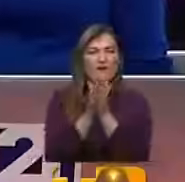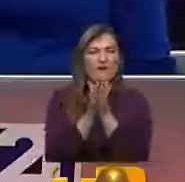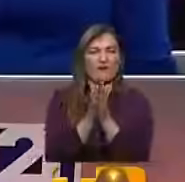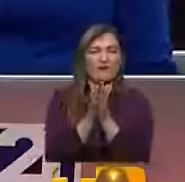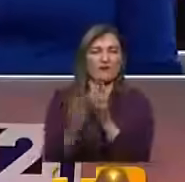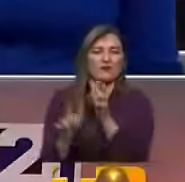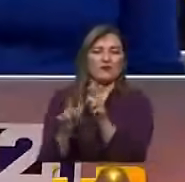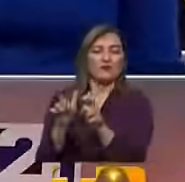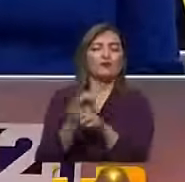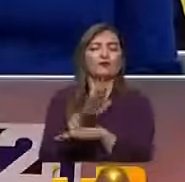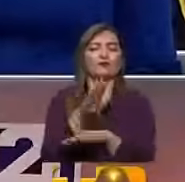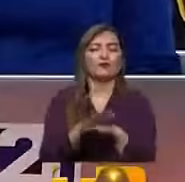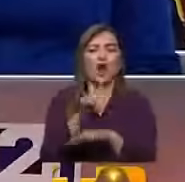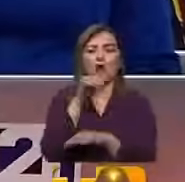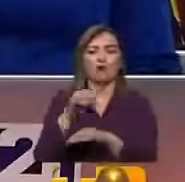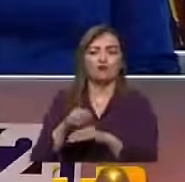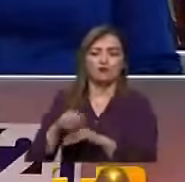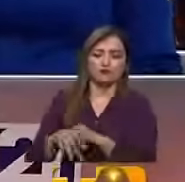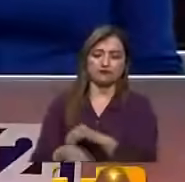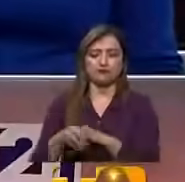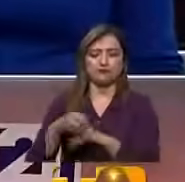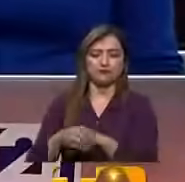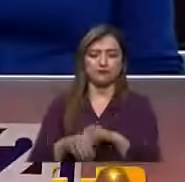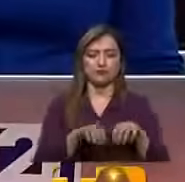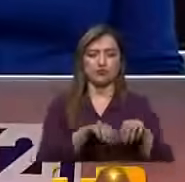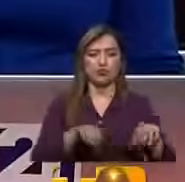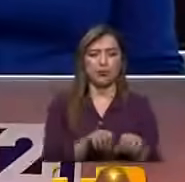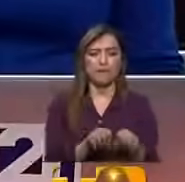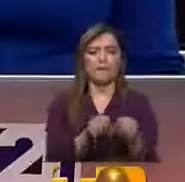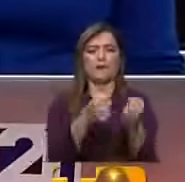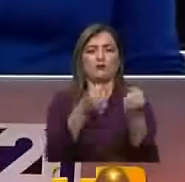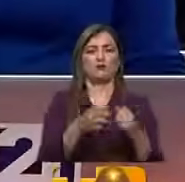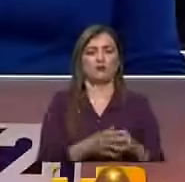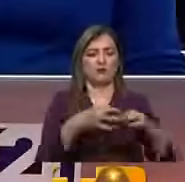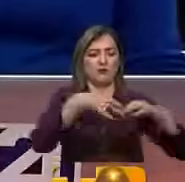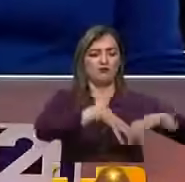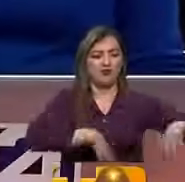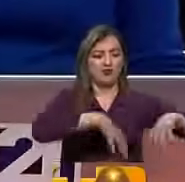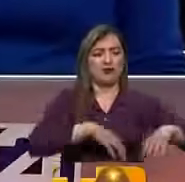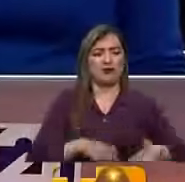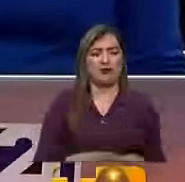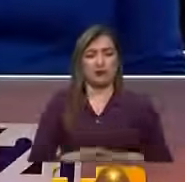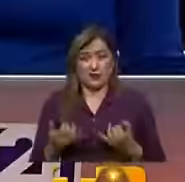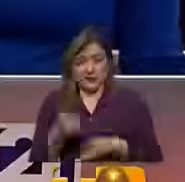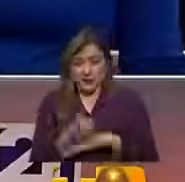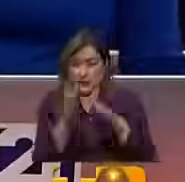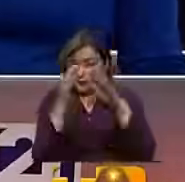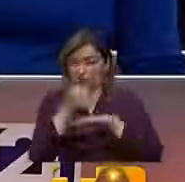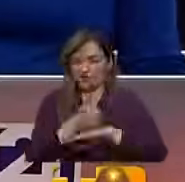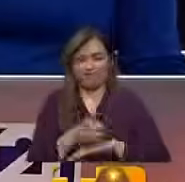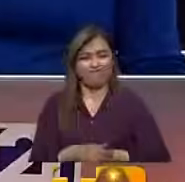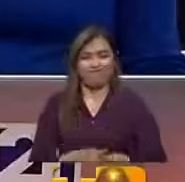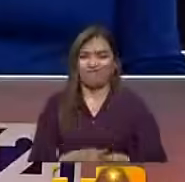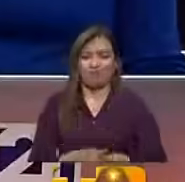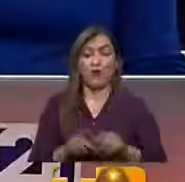agua, roturas de tuberías y socavones no son atendidas por las autoridades. El próximo año, según la empresa de agua potable, se